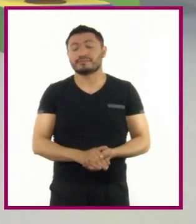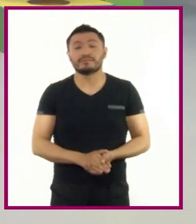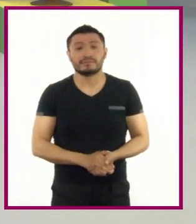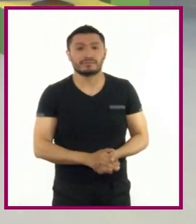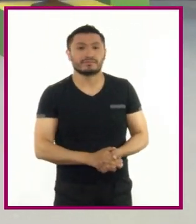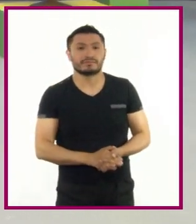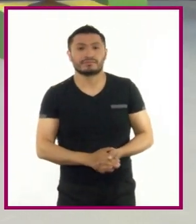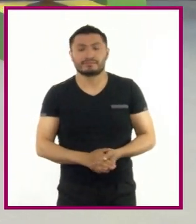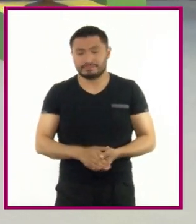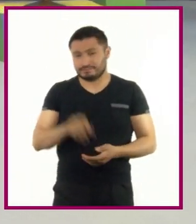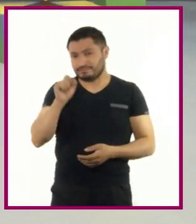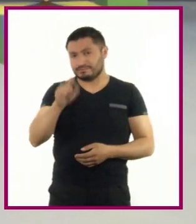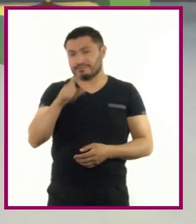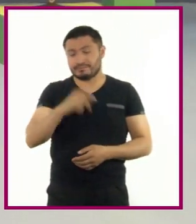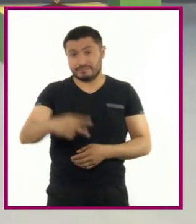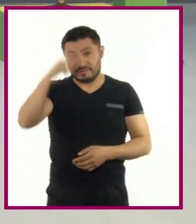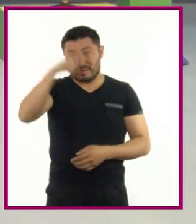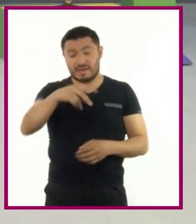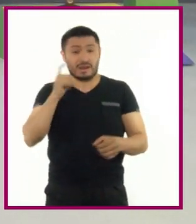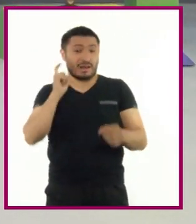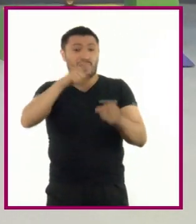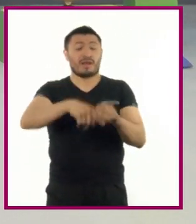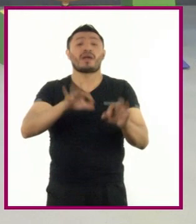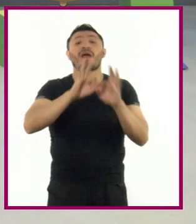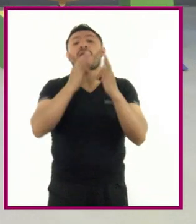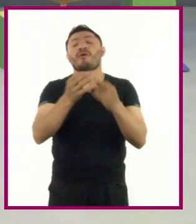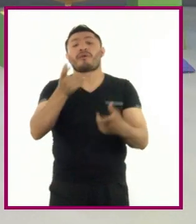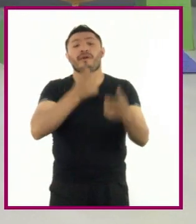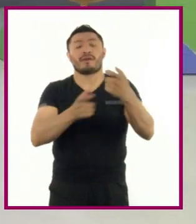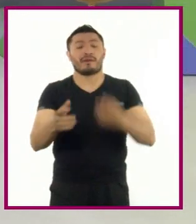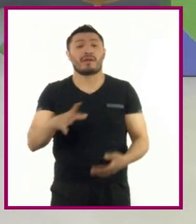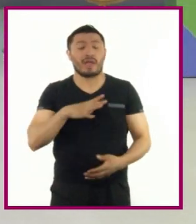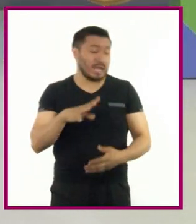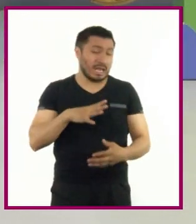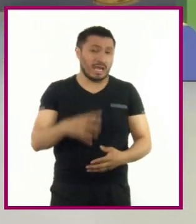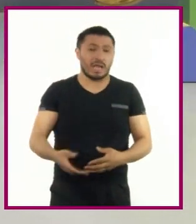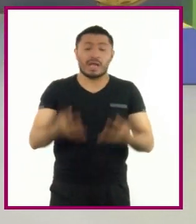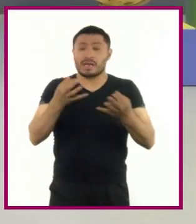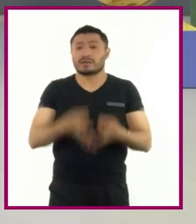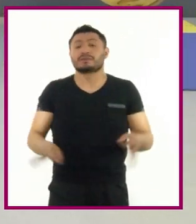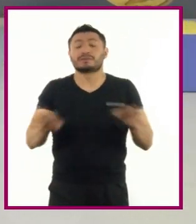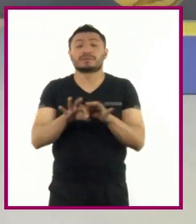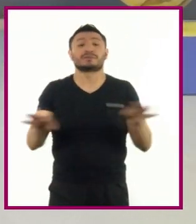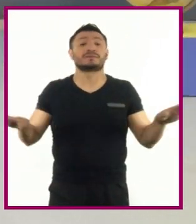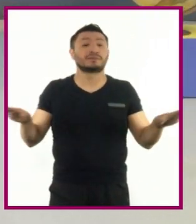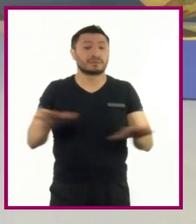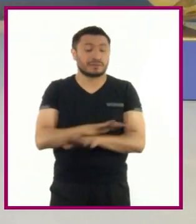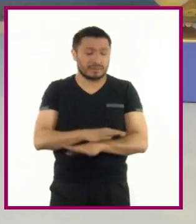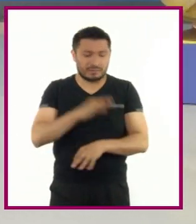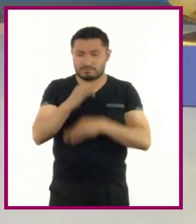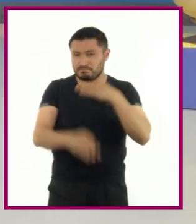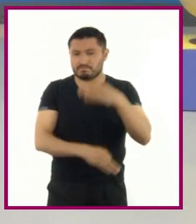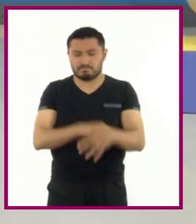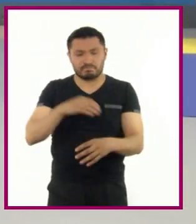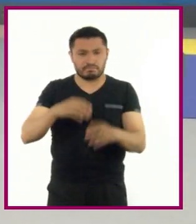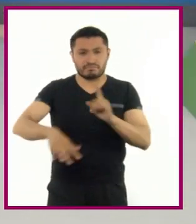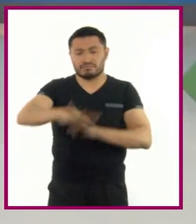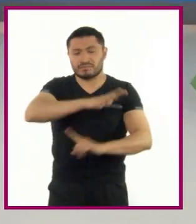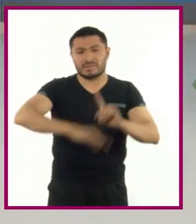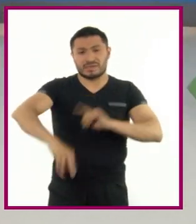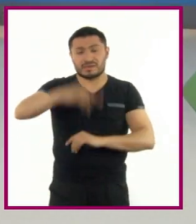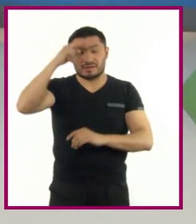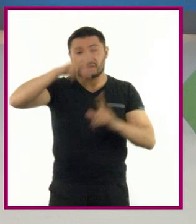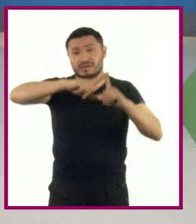supuesto que el ingreso de México a este nuevo modelo económico traería consigo importantes cambios en todos los ámbitos de la vida en el